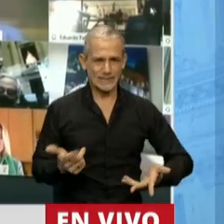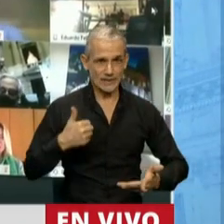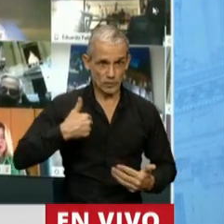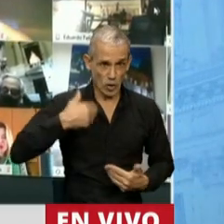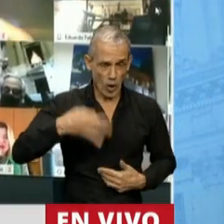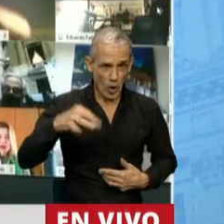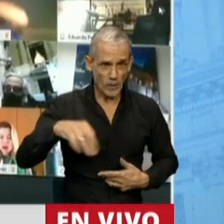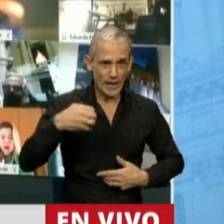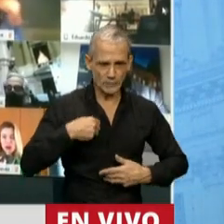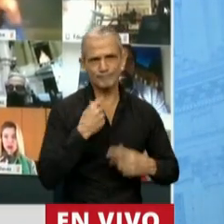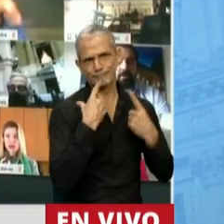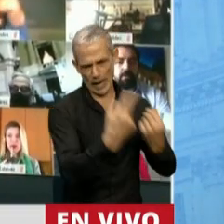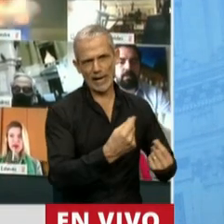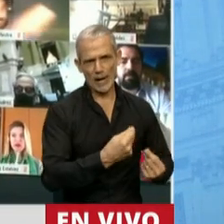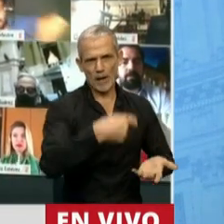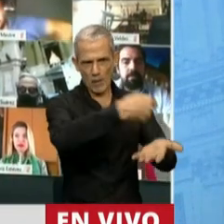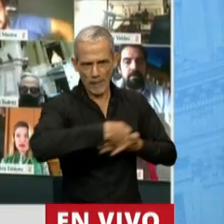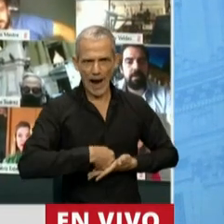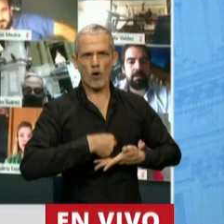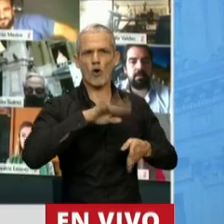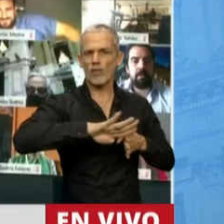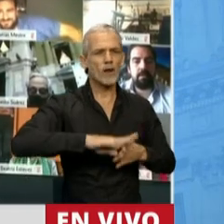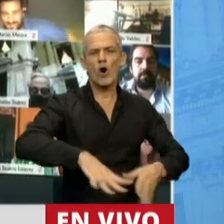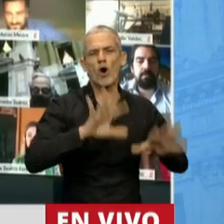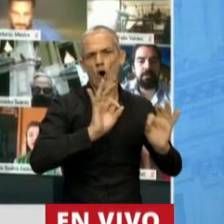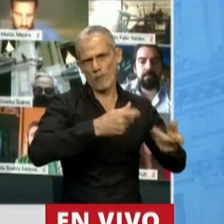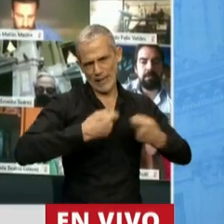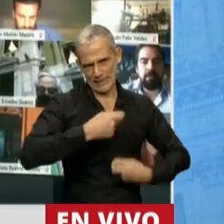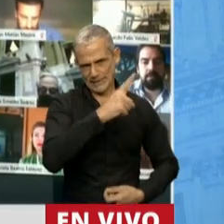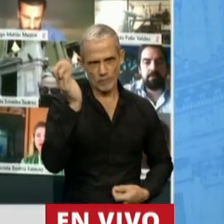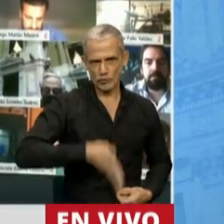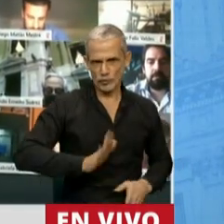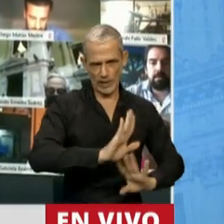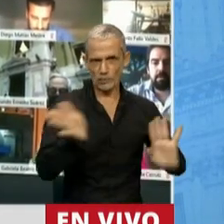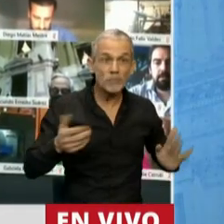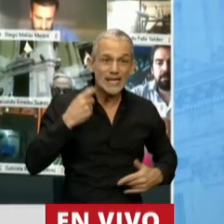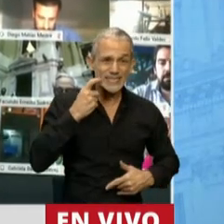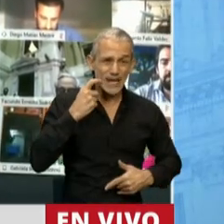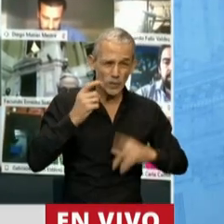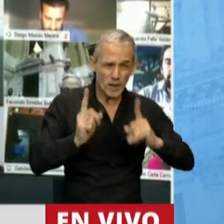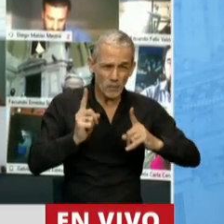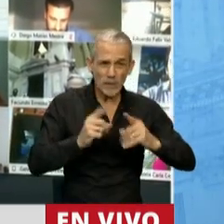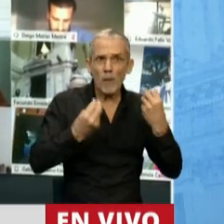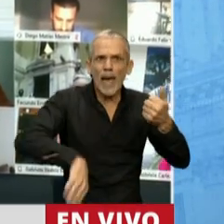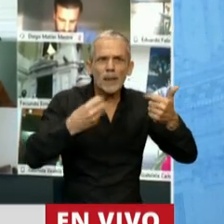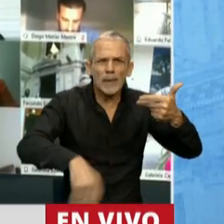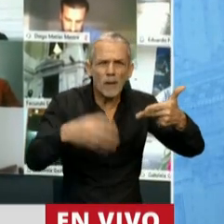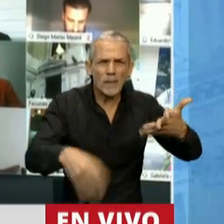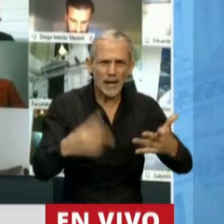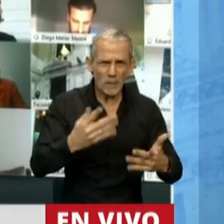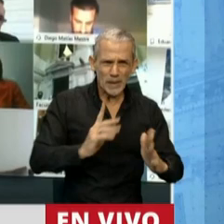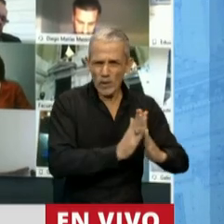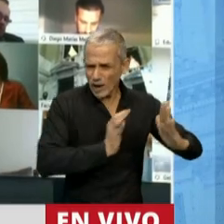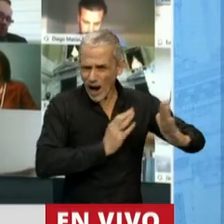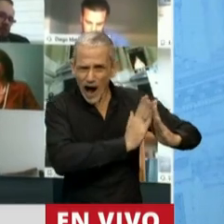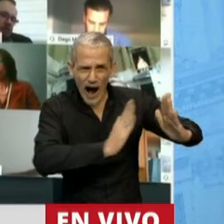en la obligación de reclamar el pago total de la deuda, expresarlo, para que San Luis no siga perdiendo como hasta